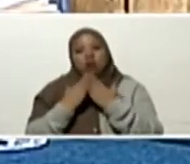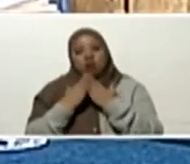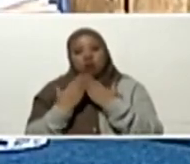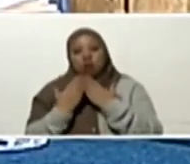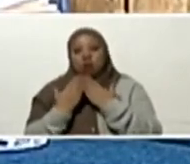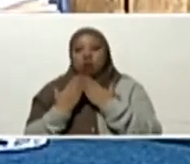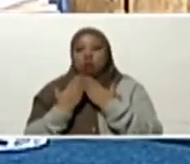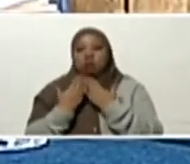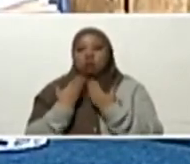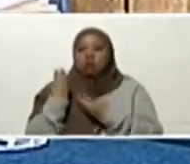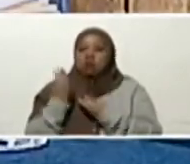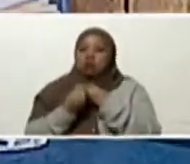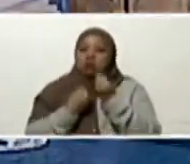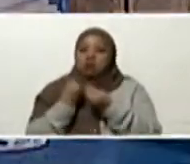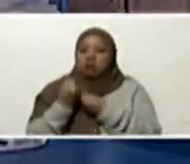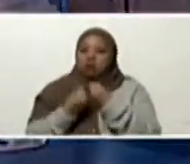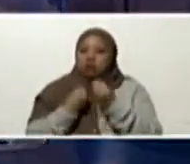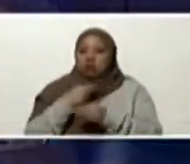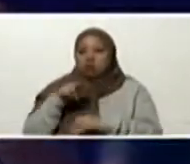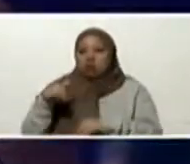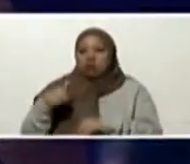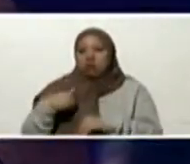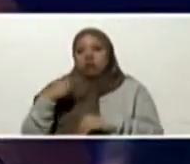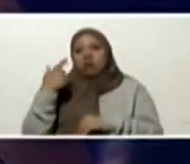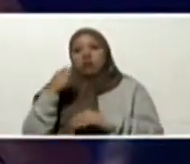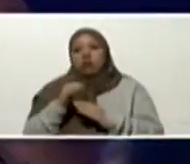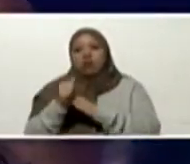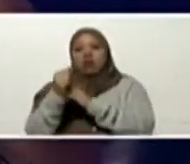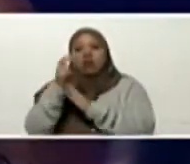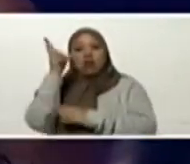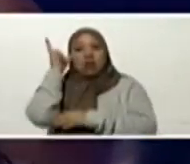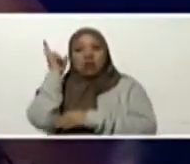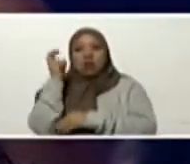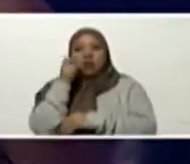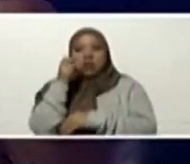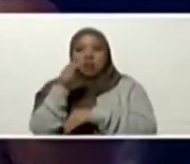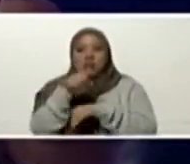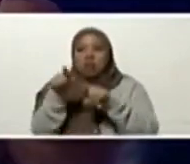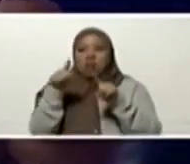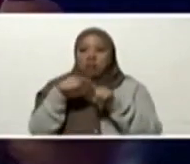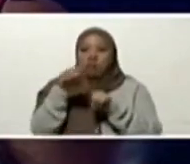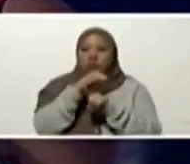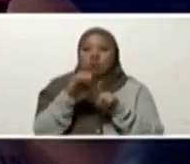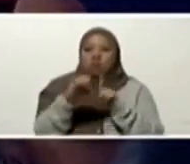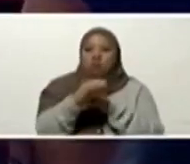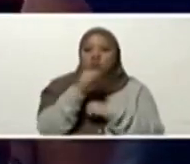que hizo nuestra compañera Liliana Márquez de distintas